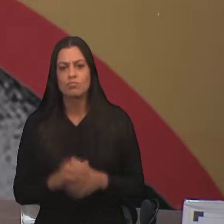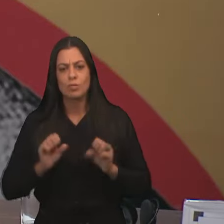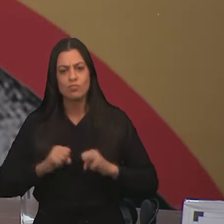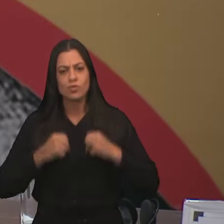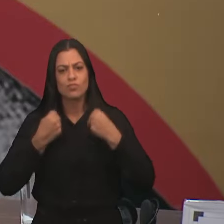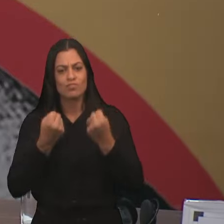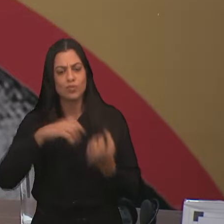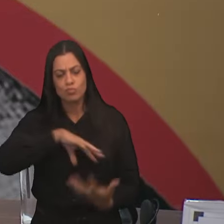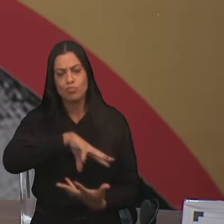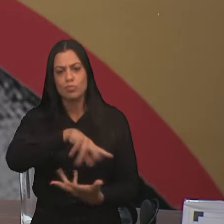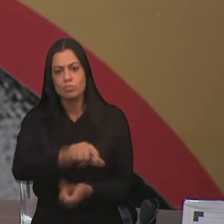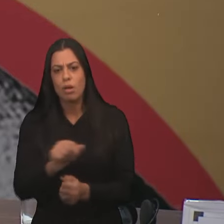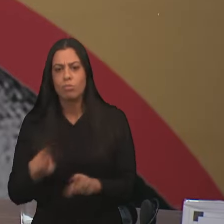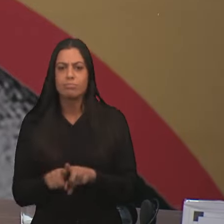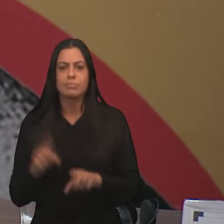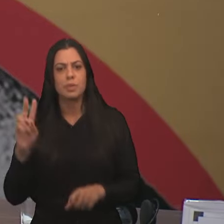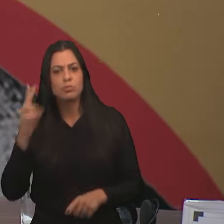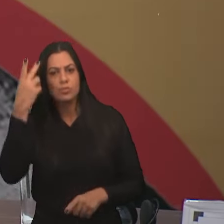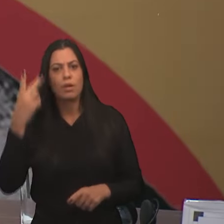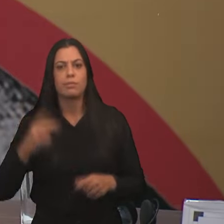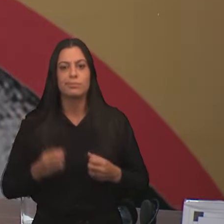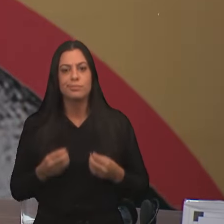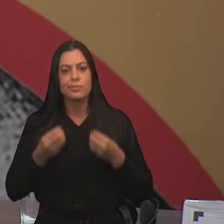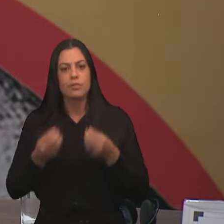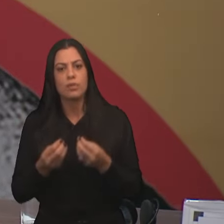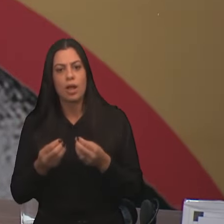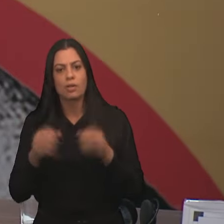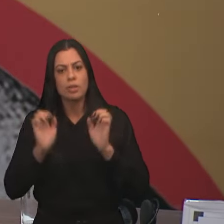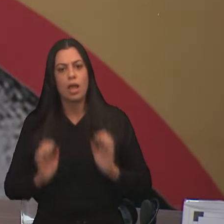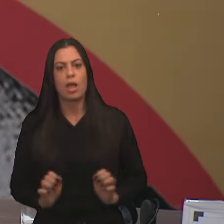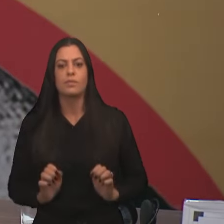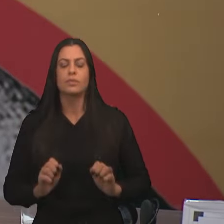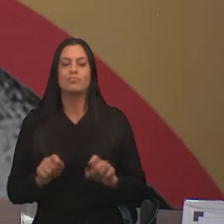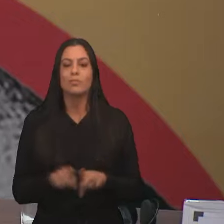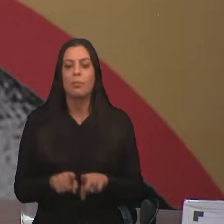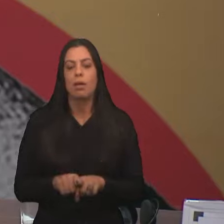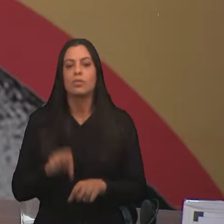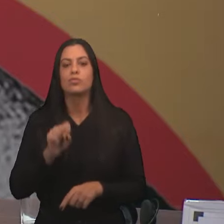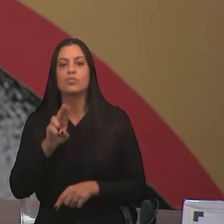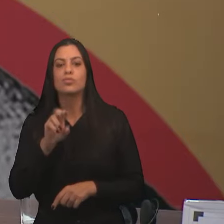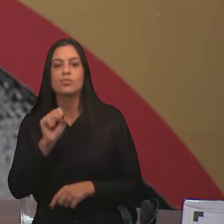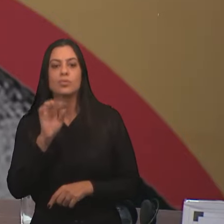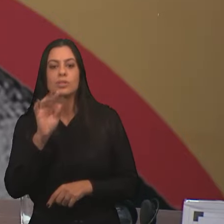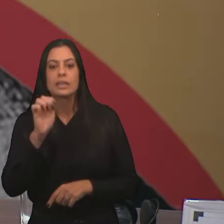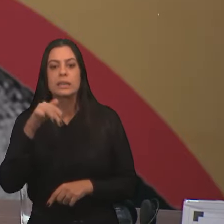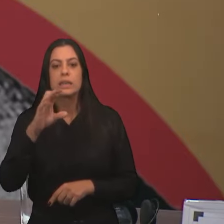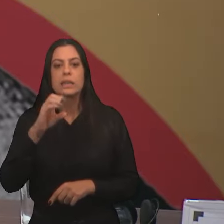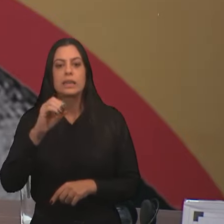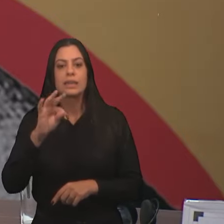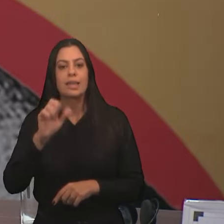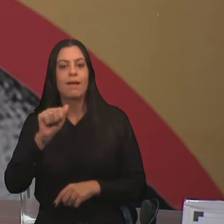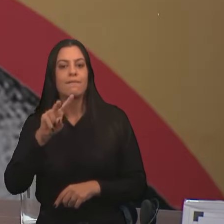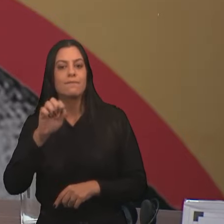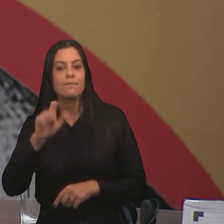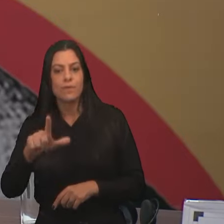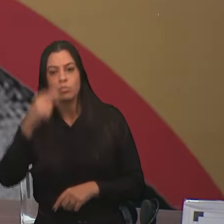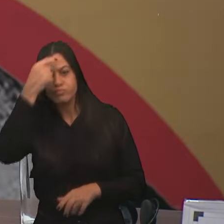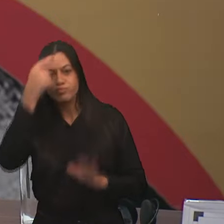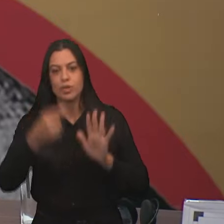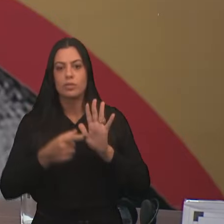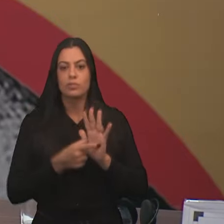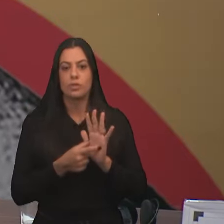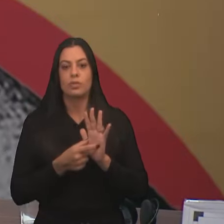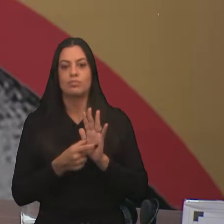es un esfuerzo global histórico para garantizar el uso ético y sostenible de la inteligencia artificial.